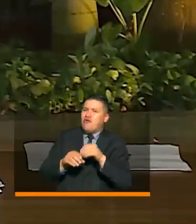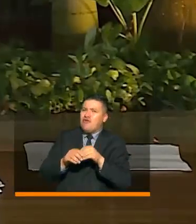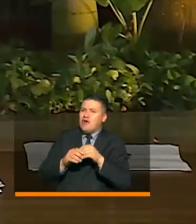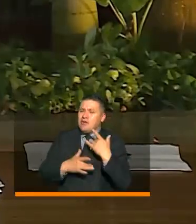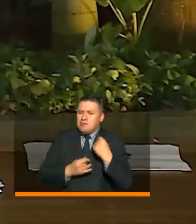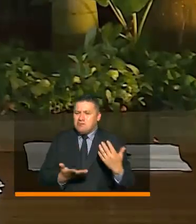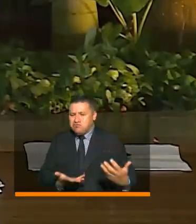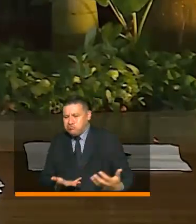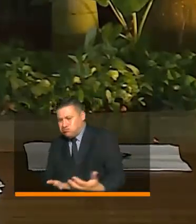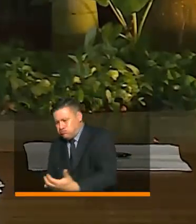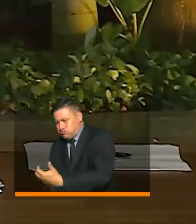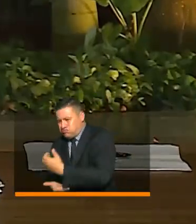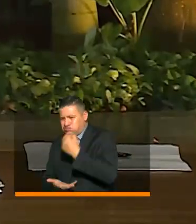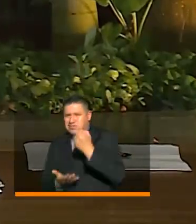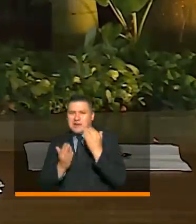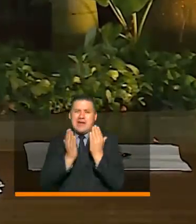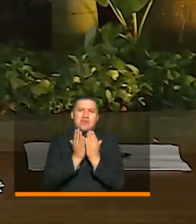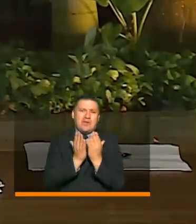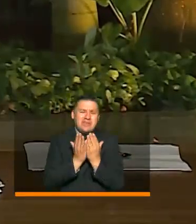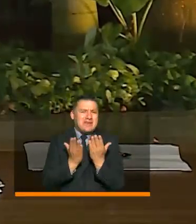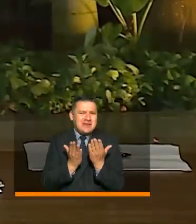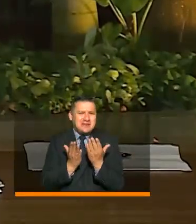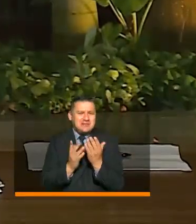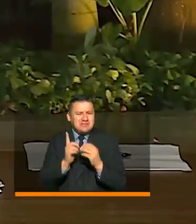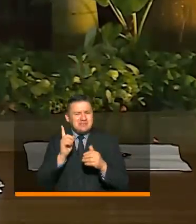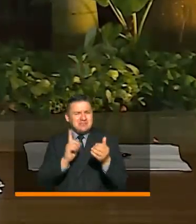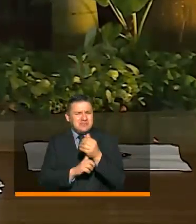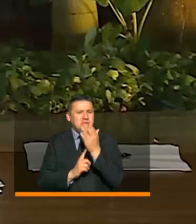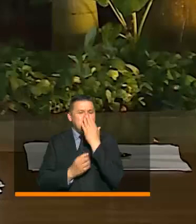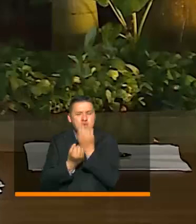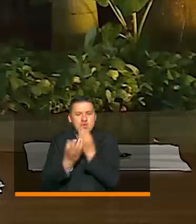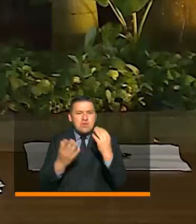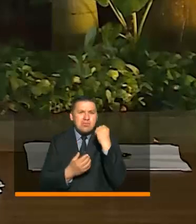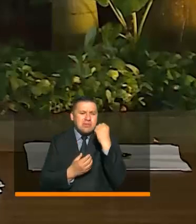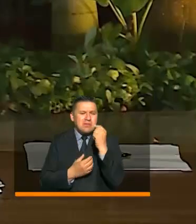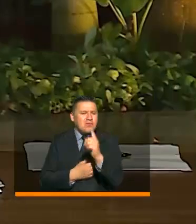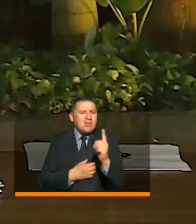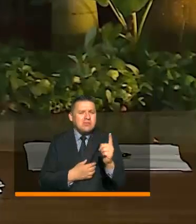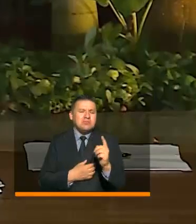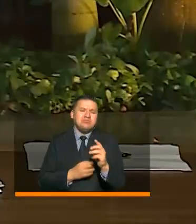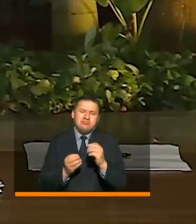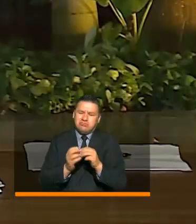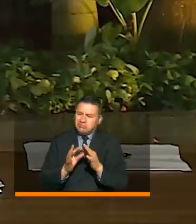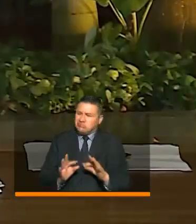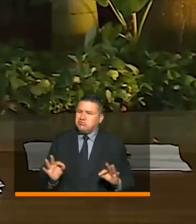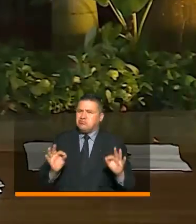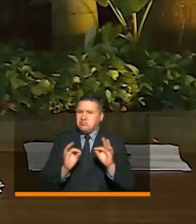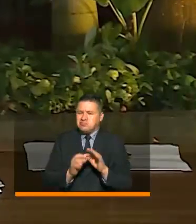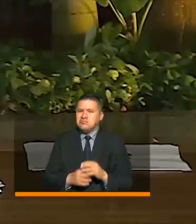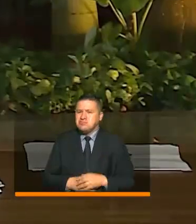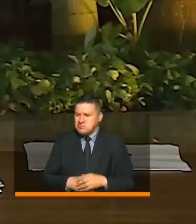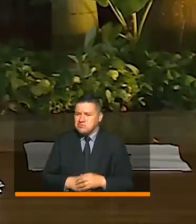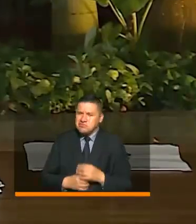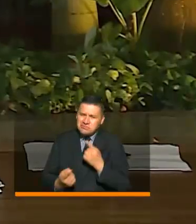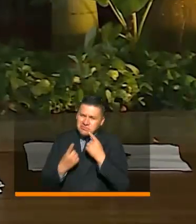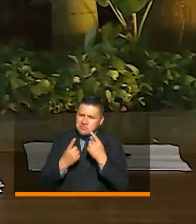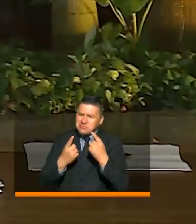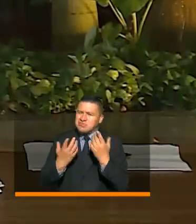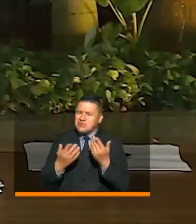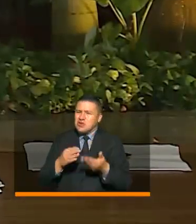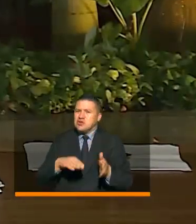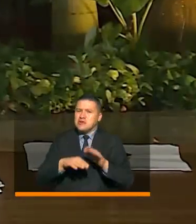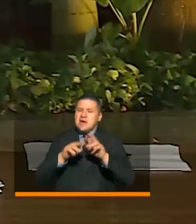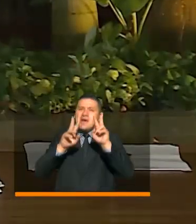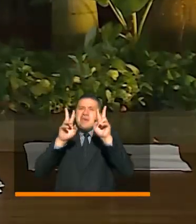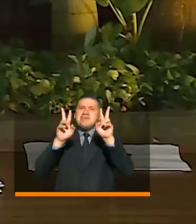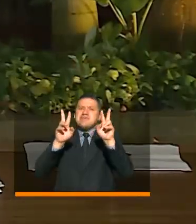de Solidaridad Educativa, el alcance, el número de beneficiarios, y algo también muy importante, hablemos sobre